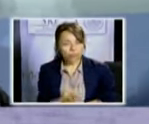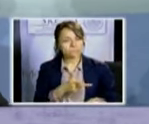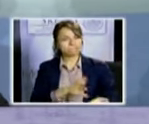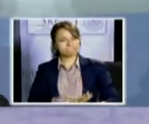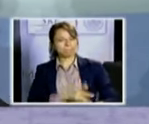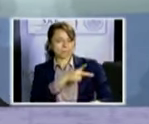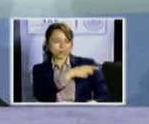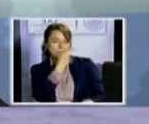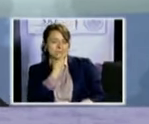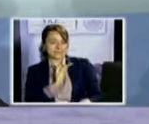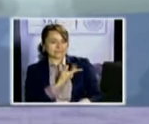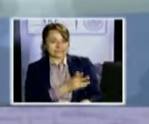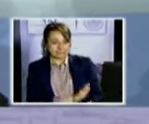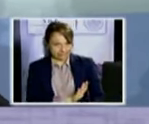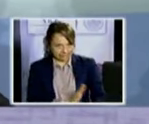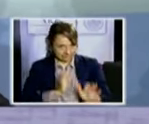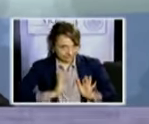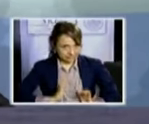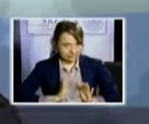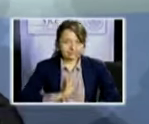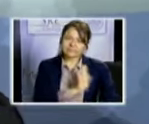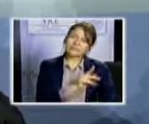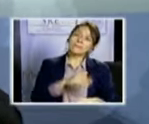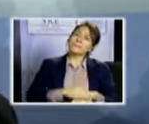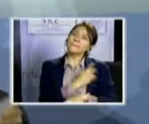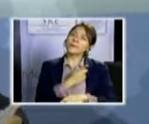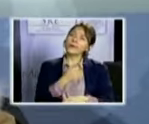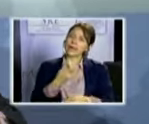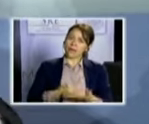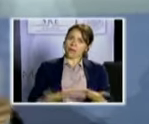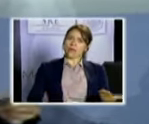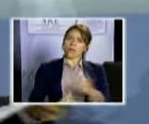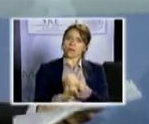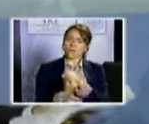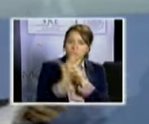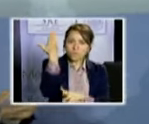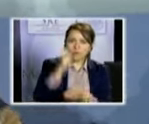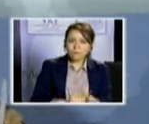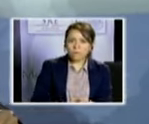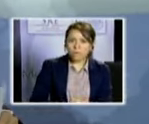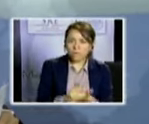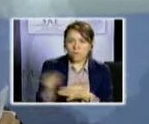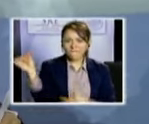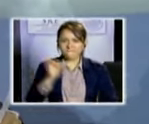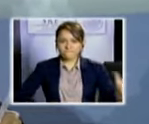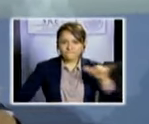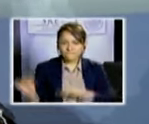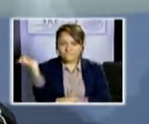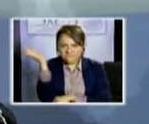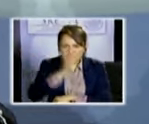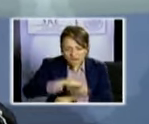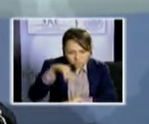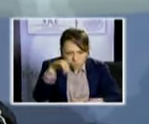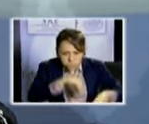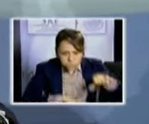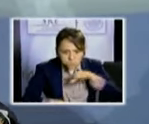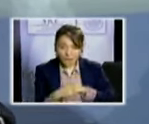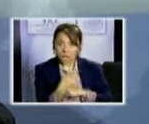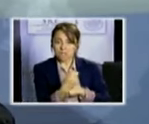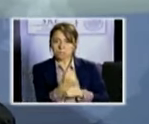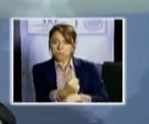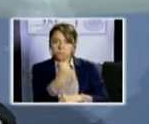la versatilidad y la gran dinámica que tienen estas industrias criminales, y por otro lado, Antonio, también